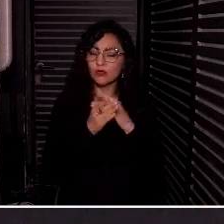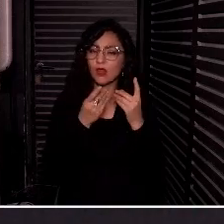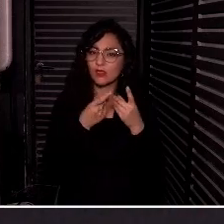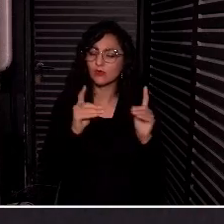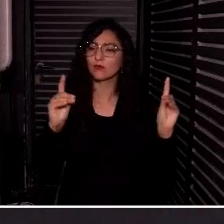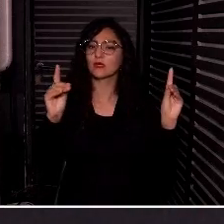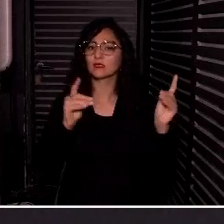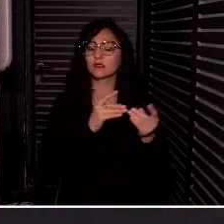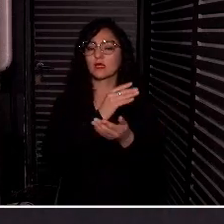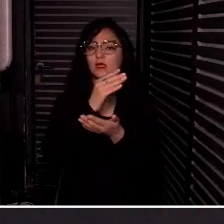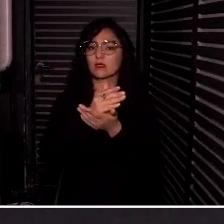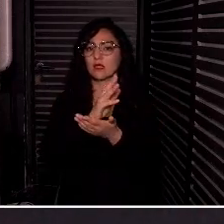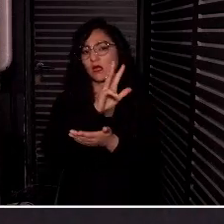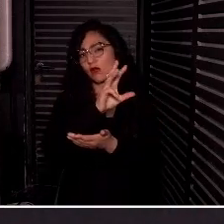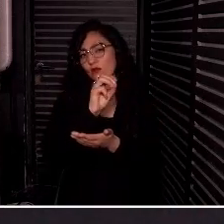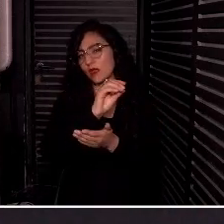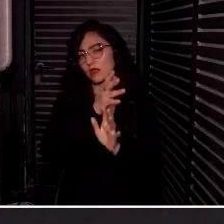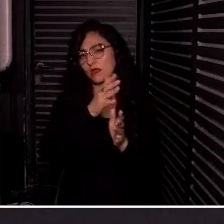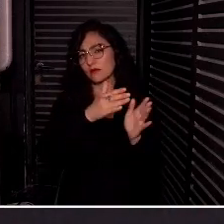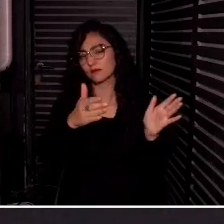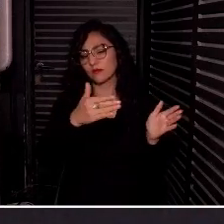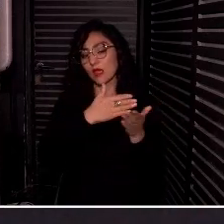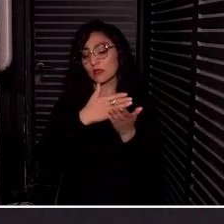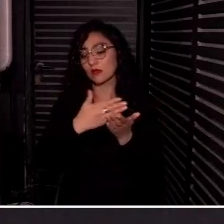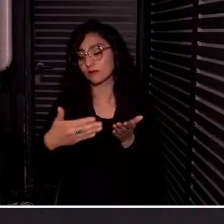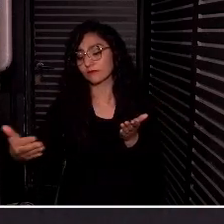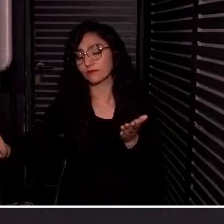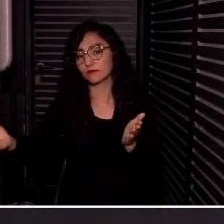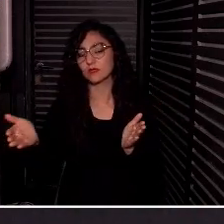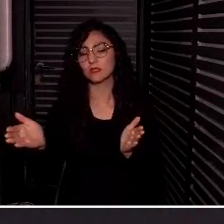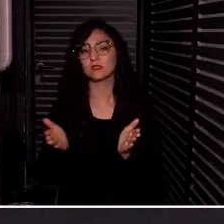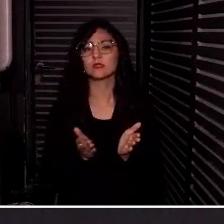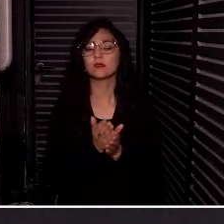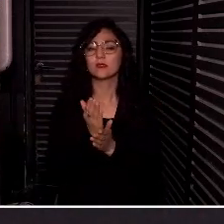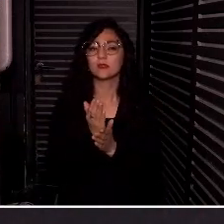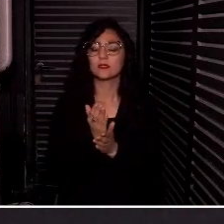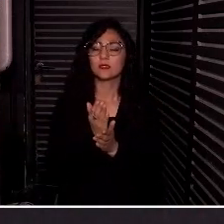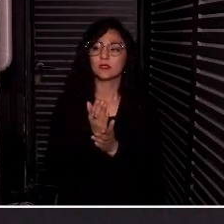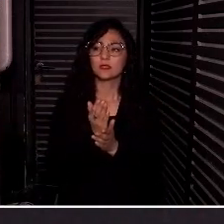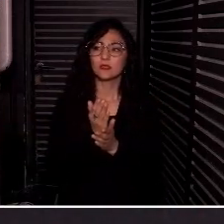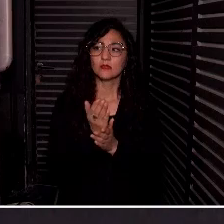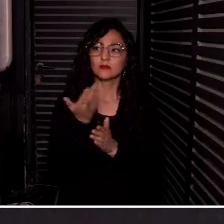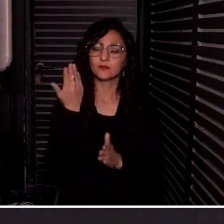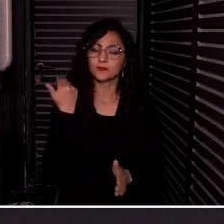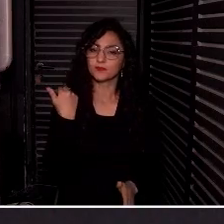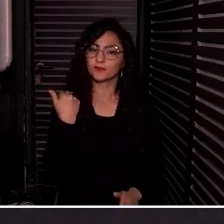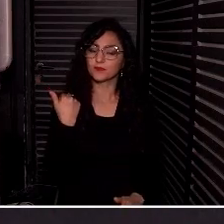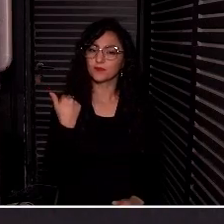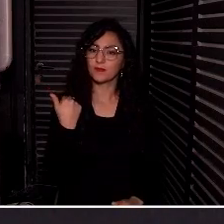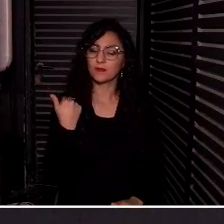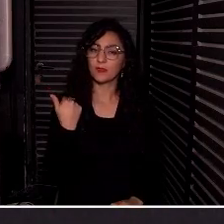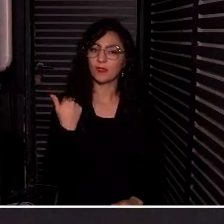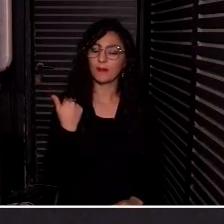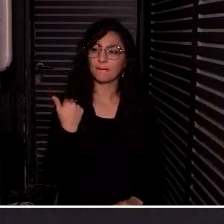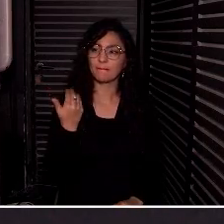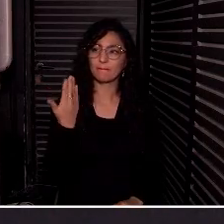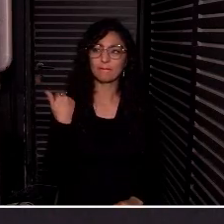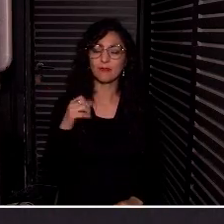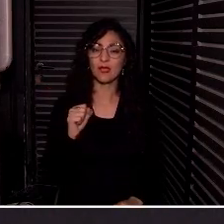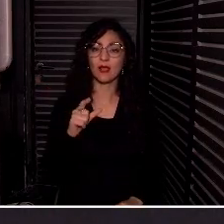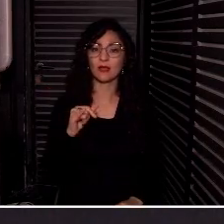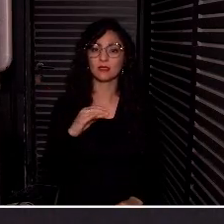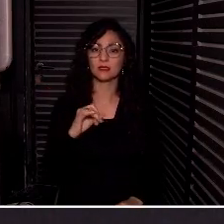90 hasta nuestros días Yo creo que esa televisión que Alicia expuso el en el panel